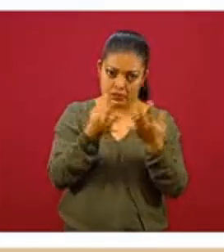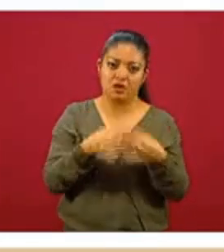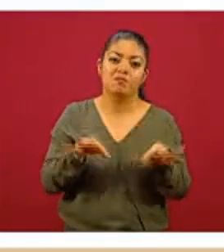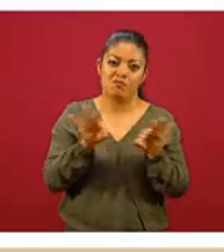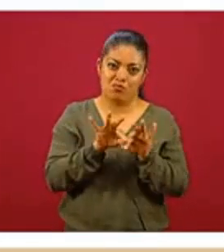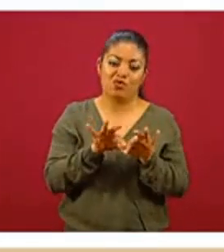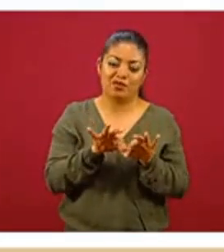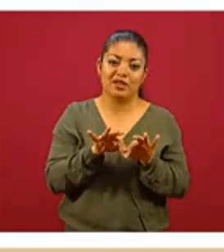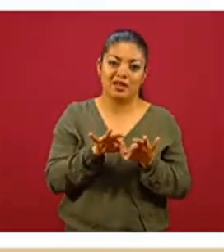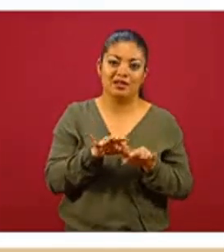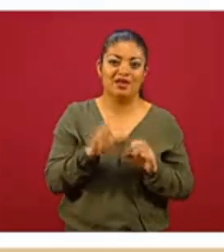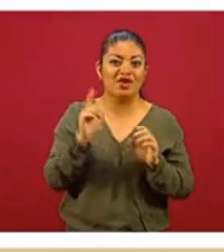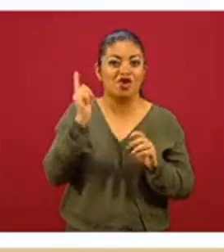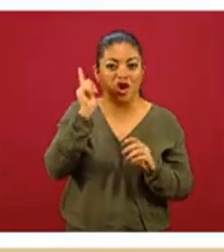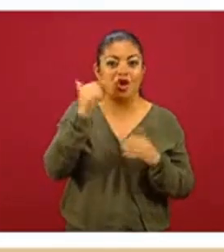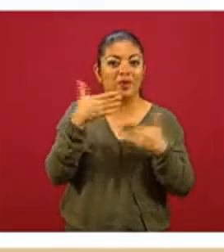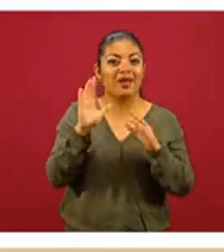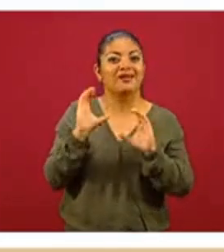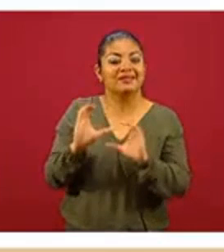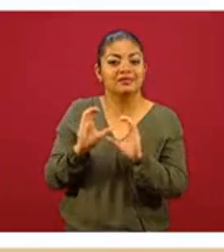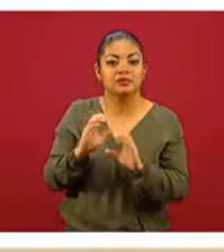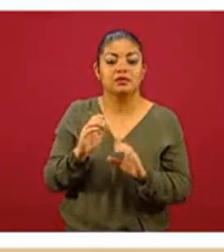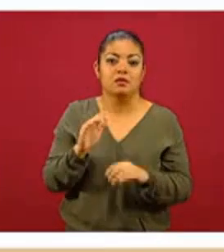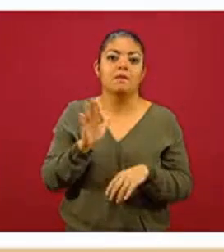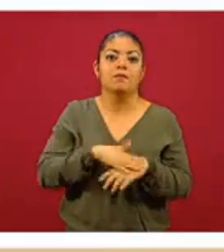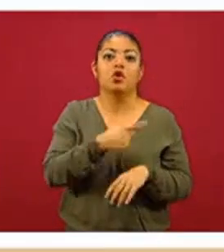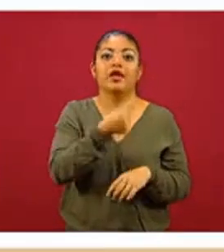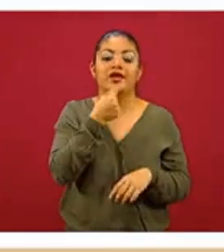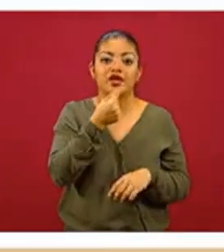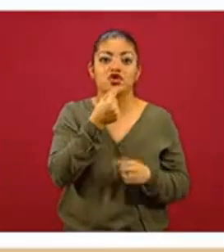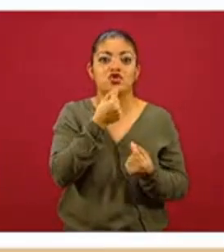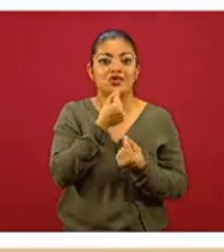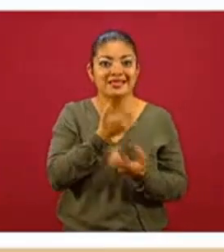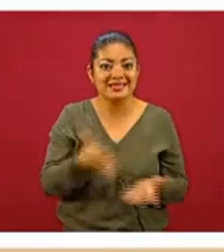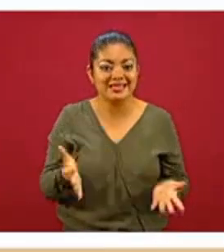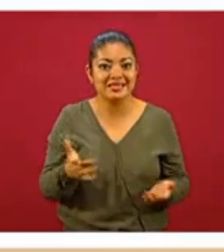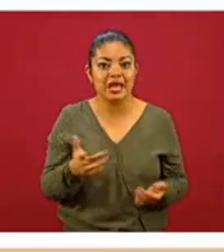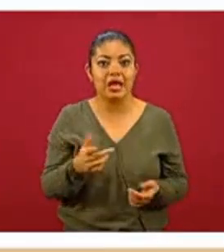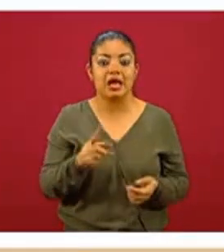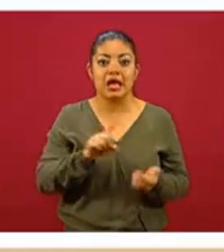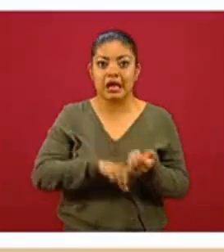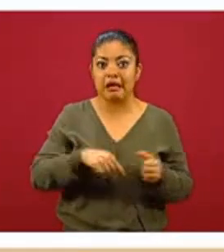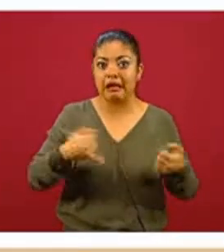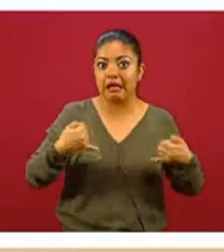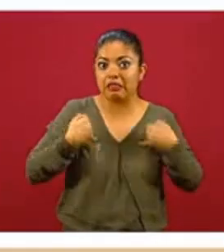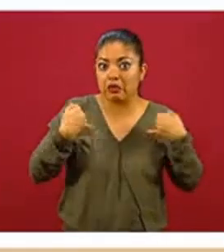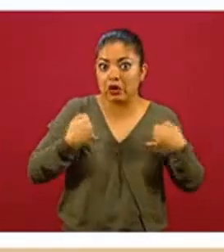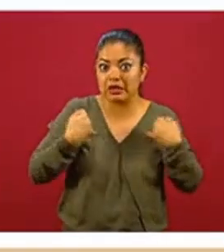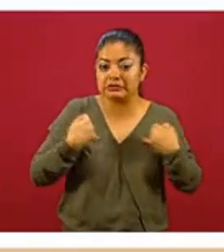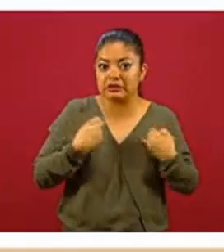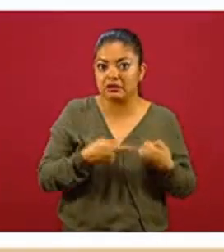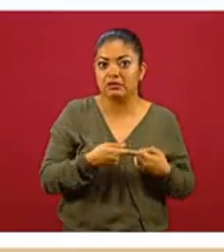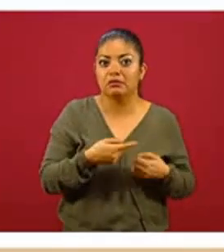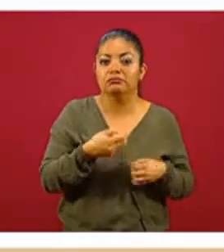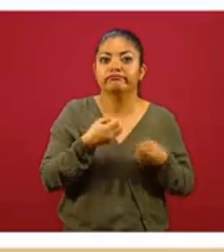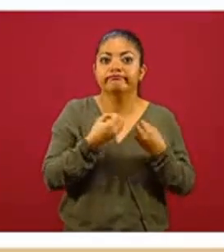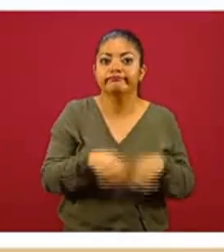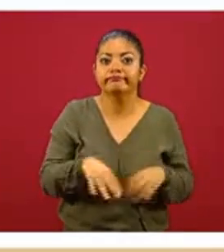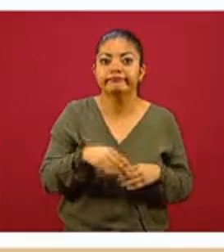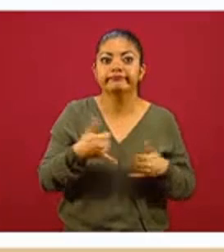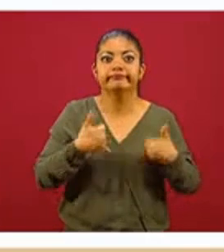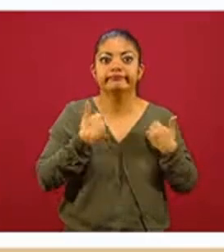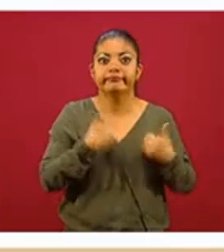evitarla, y sobre todo que los niños, niñas y adolescentes pues son más años de vida potencialmente perdidos. De estos